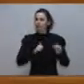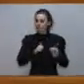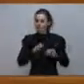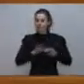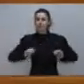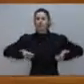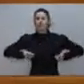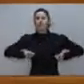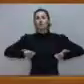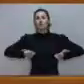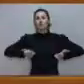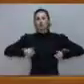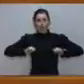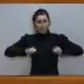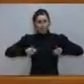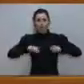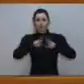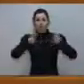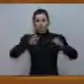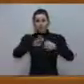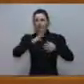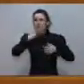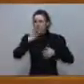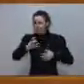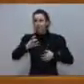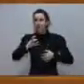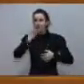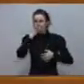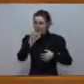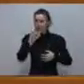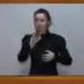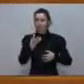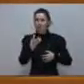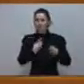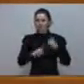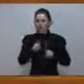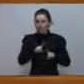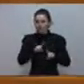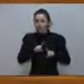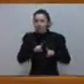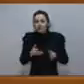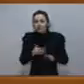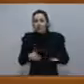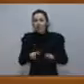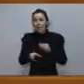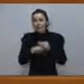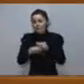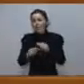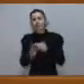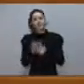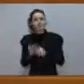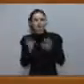empezar a tomar este asunto con la seriedad que merece. Hemos presentado unas enmiendas. Cogemos el guante